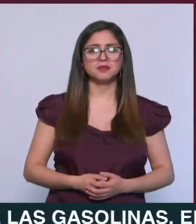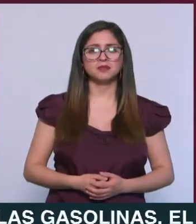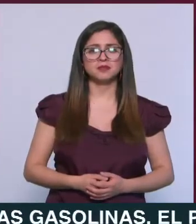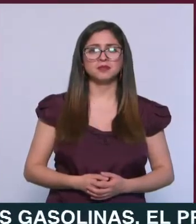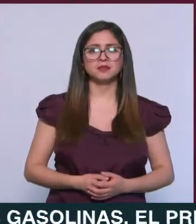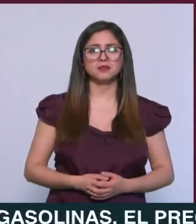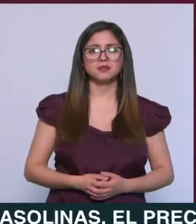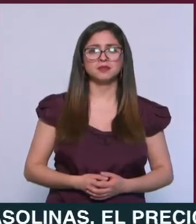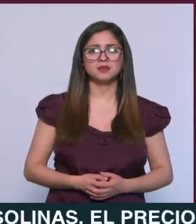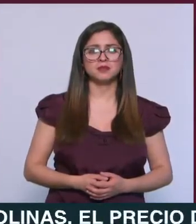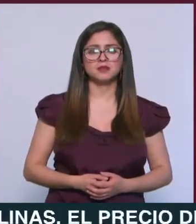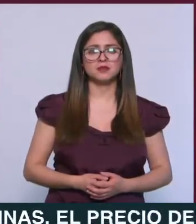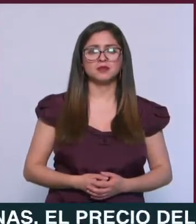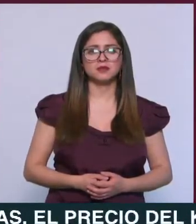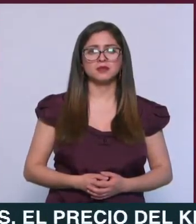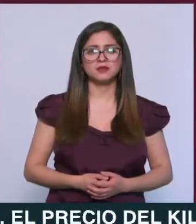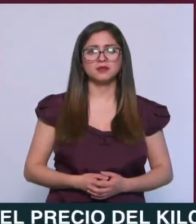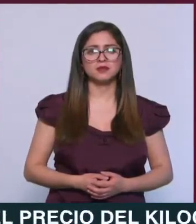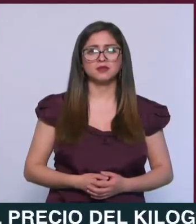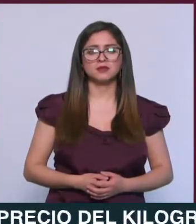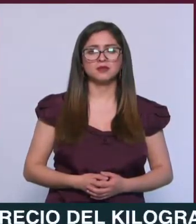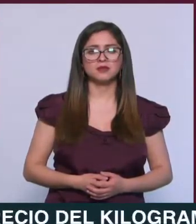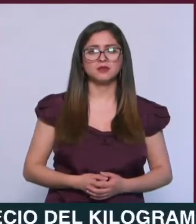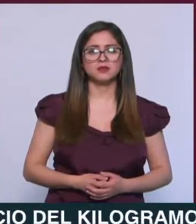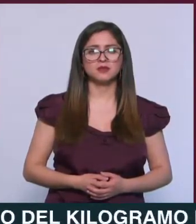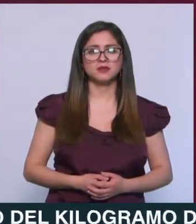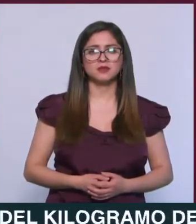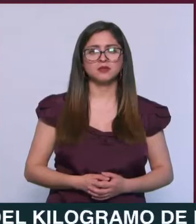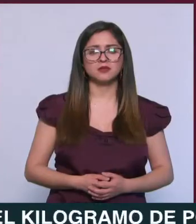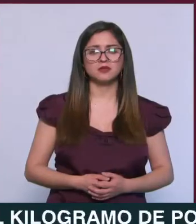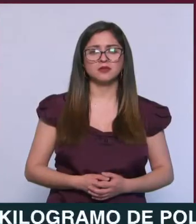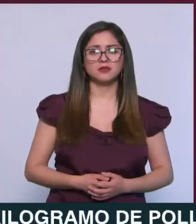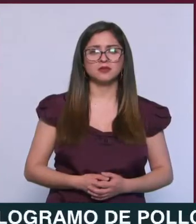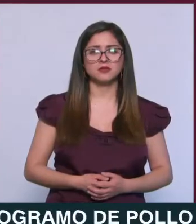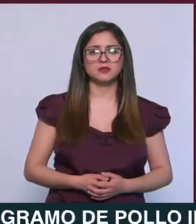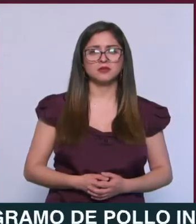se va a dar a conocer